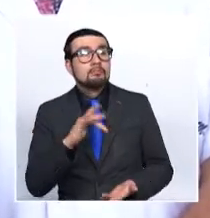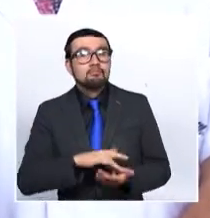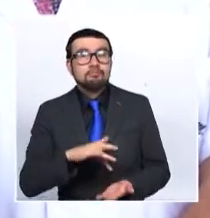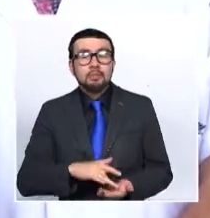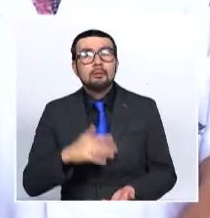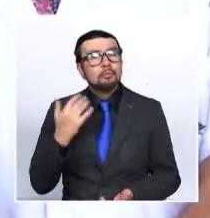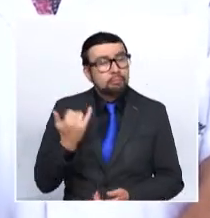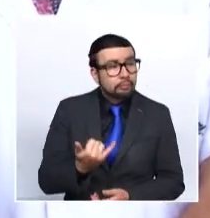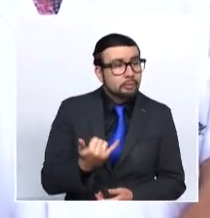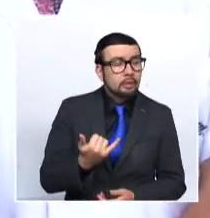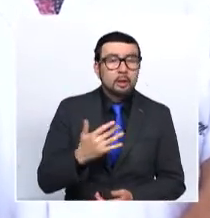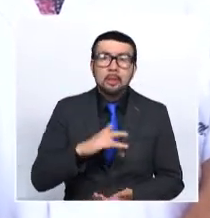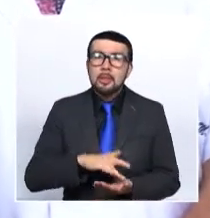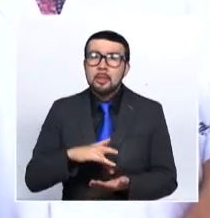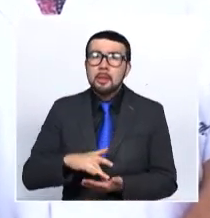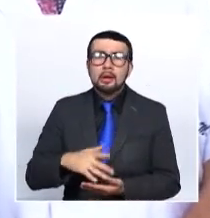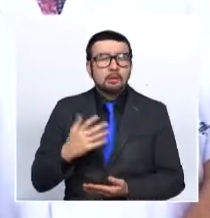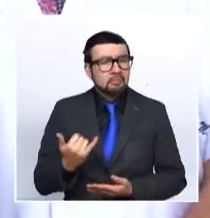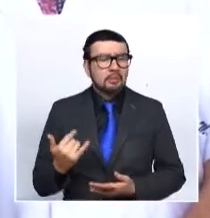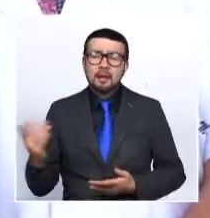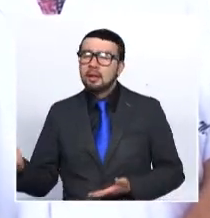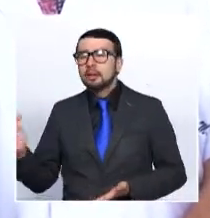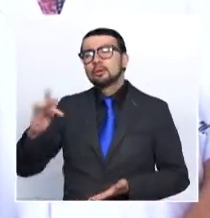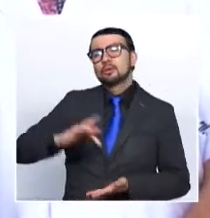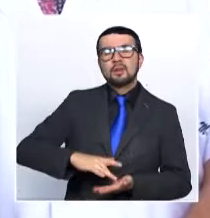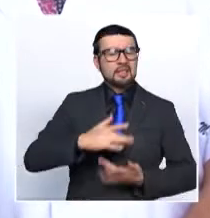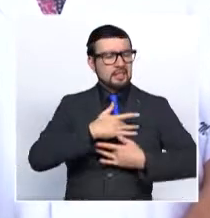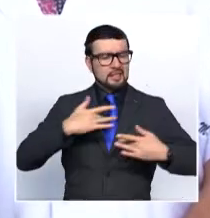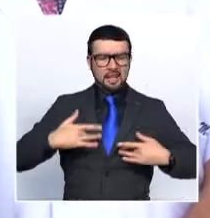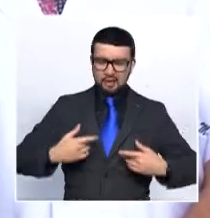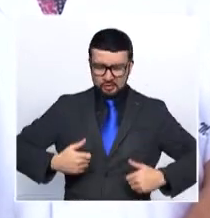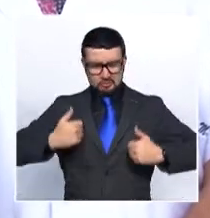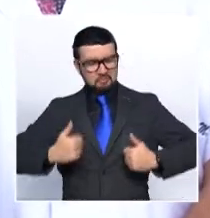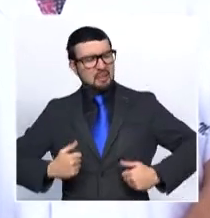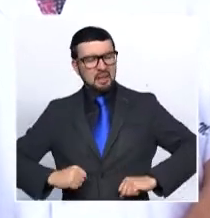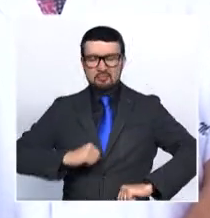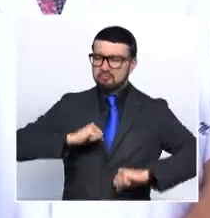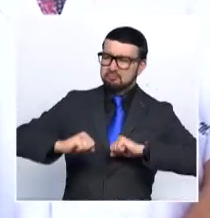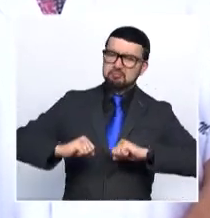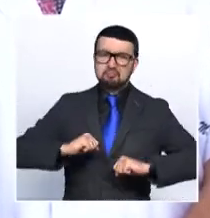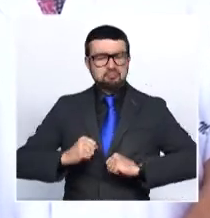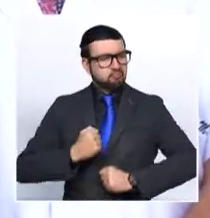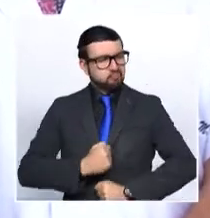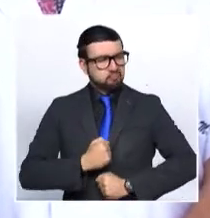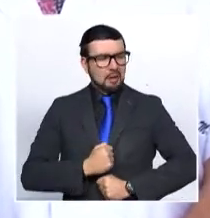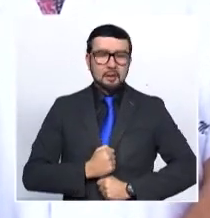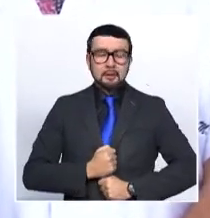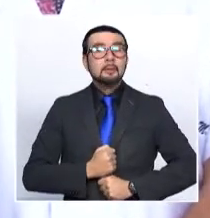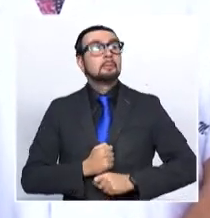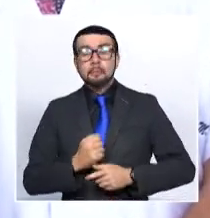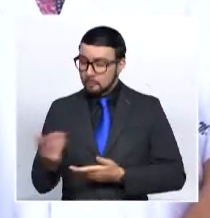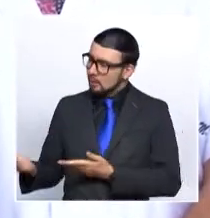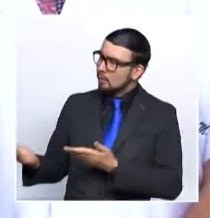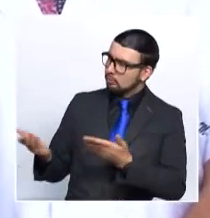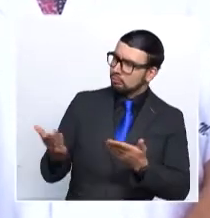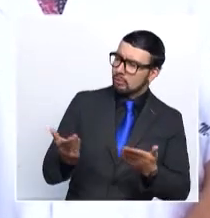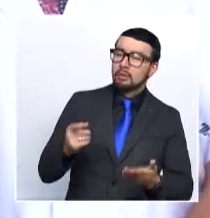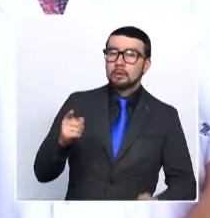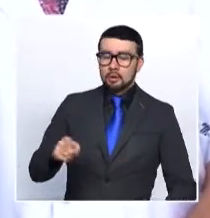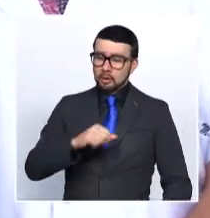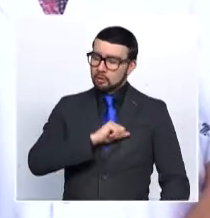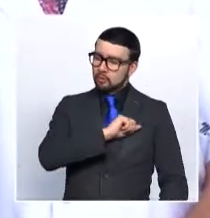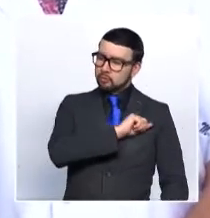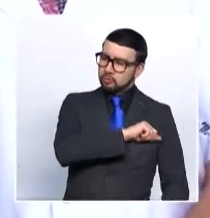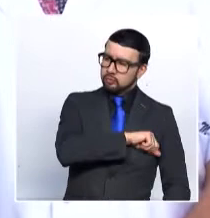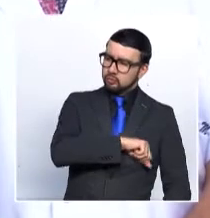son pacientes que son sanos, que uno los ve pues todavía pues con un estado de salud bueno y que si